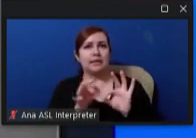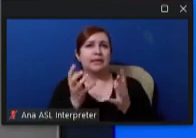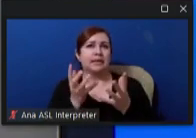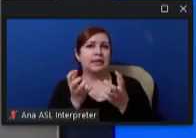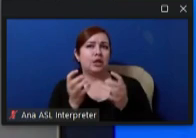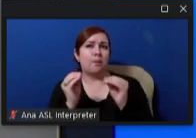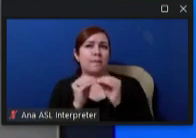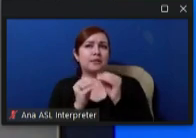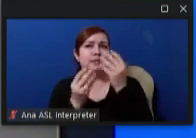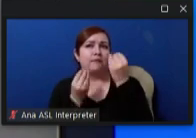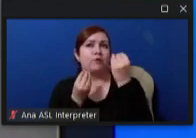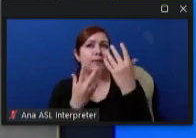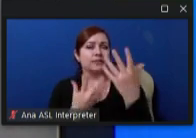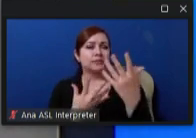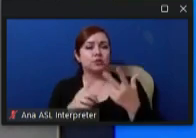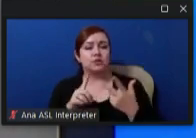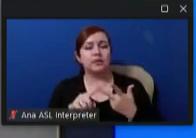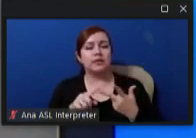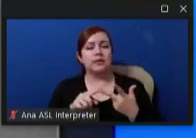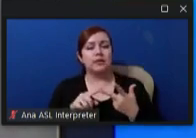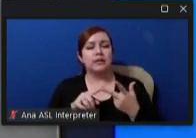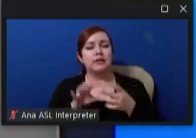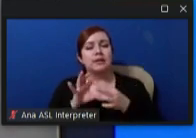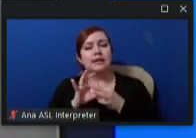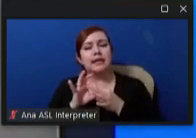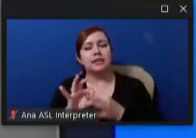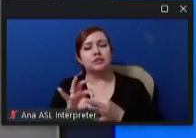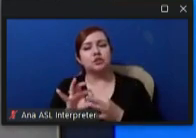información, tiene relación con